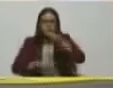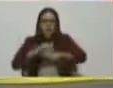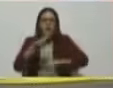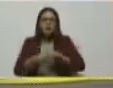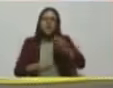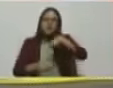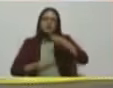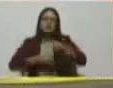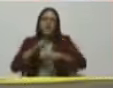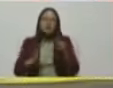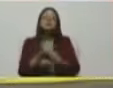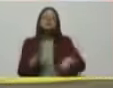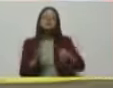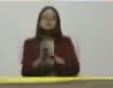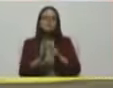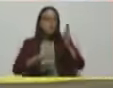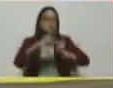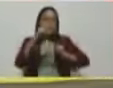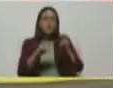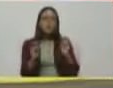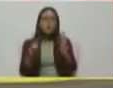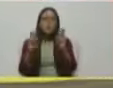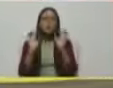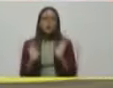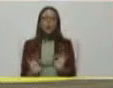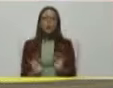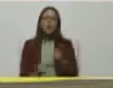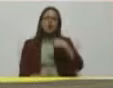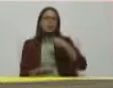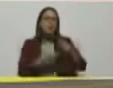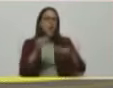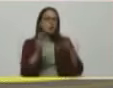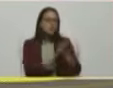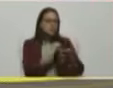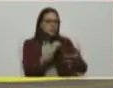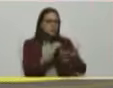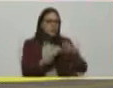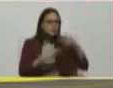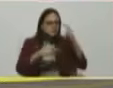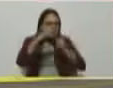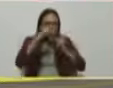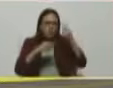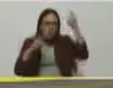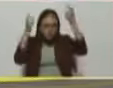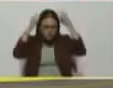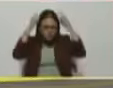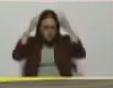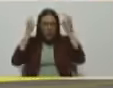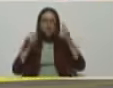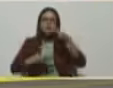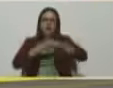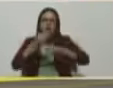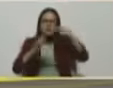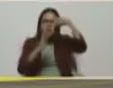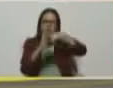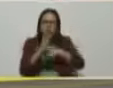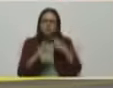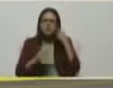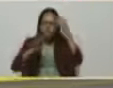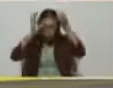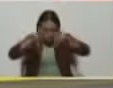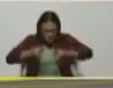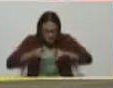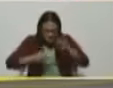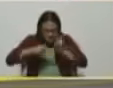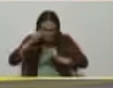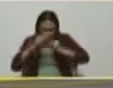reinventamos. Hicimos una reingeniería de nuestro cerebro, nuestra mente, nuestros esquemas, y